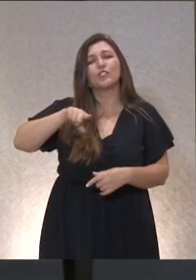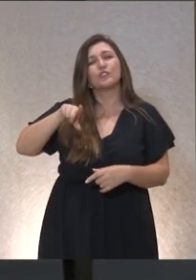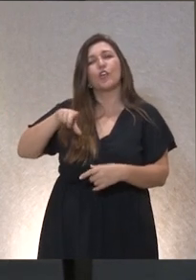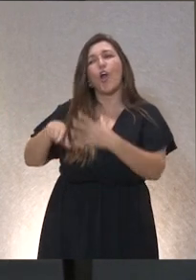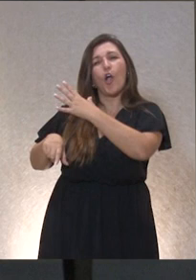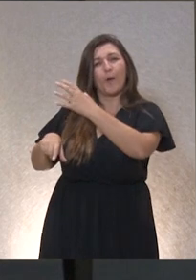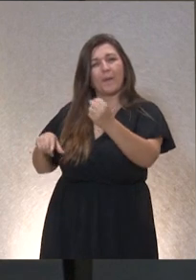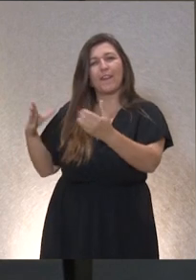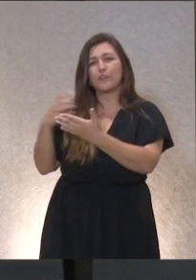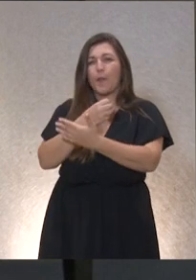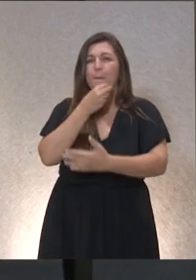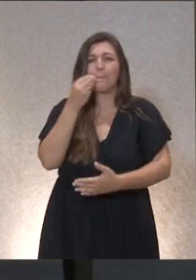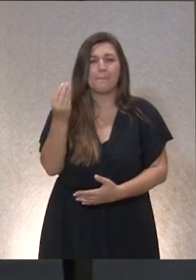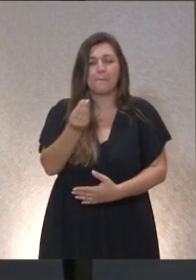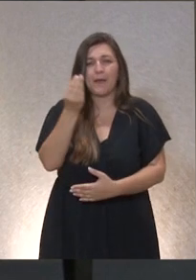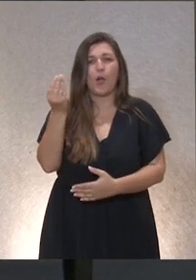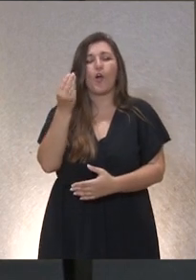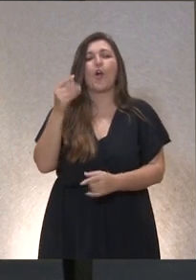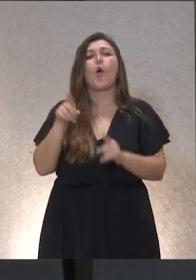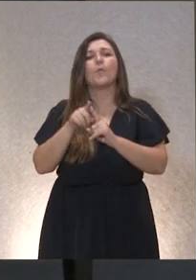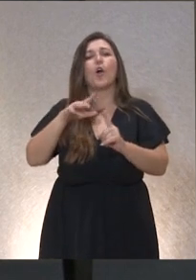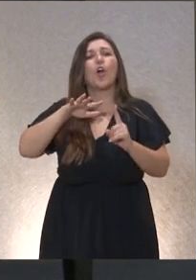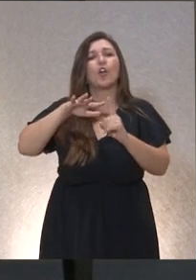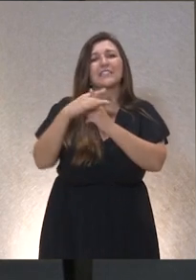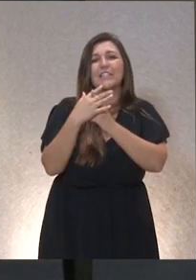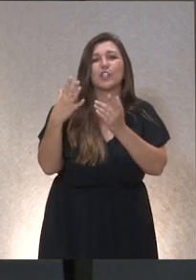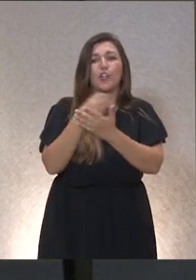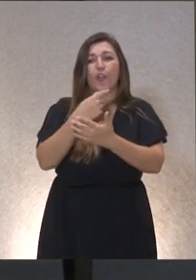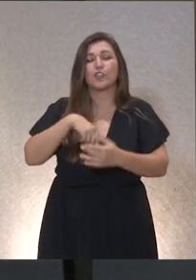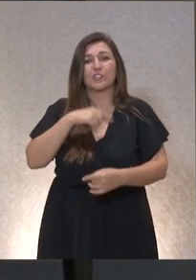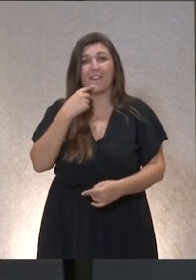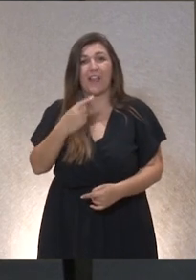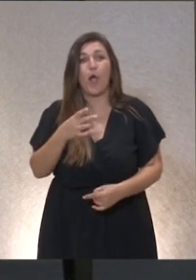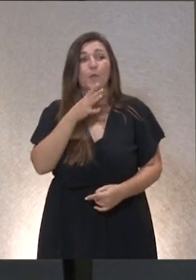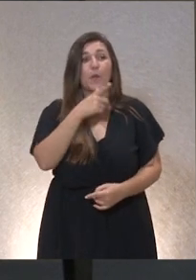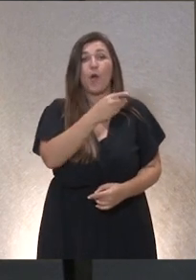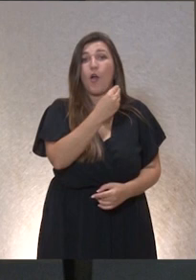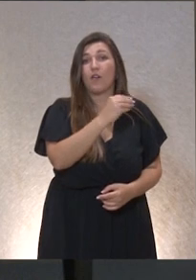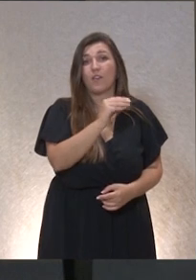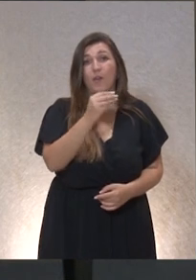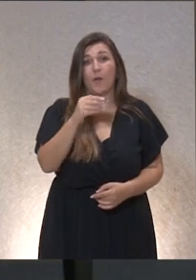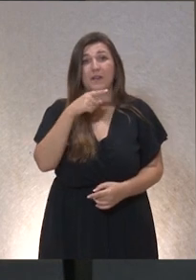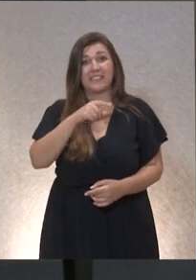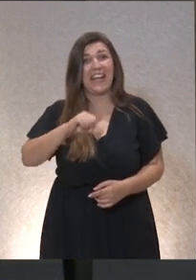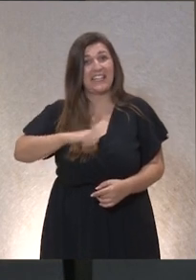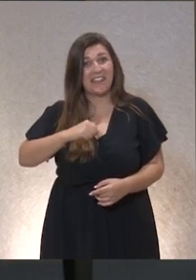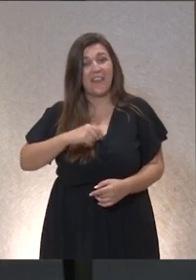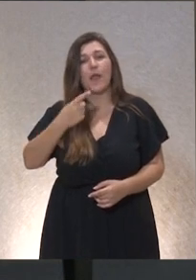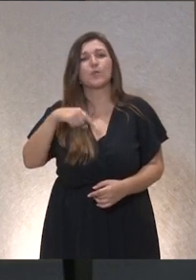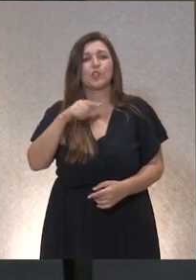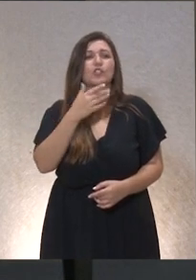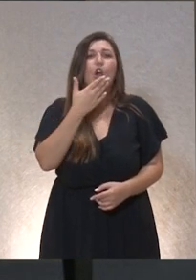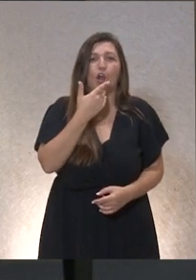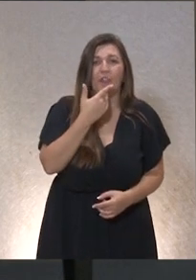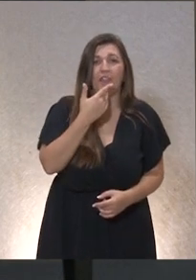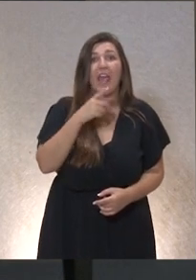mejor todo esto poner un poco en contacto en contexto todo lo que digo porque los chavales de la residencia es que los hay que conocer y una vez